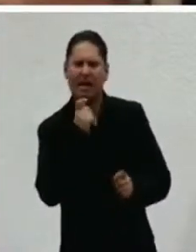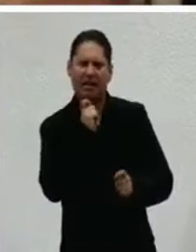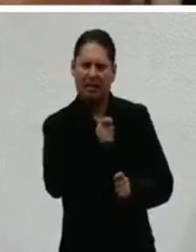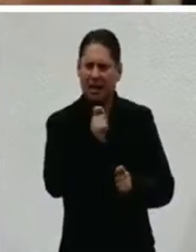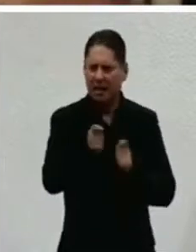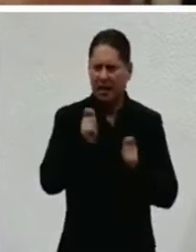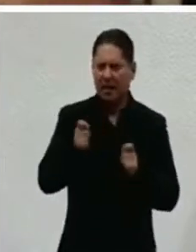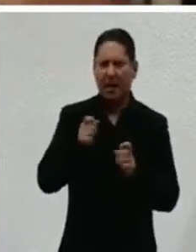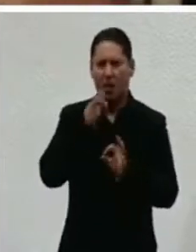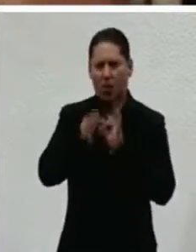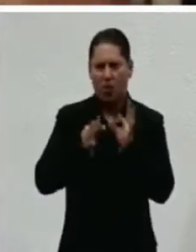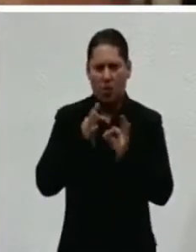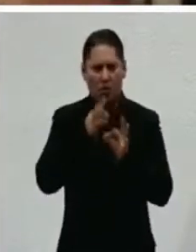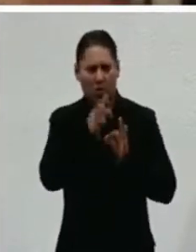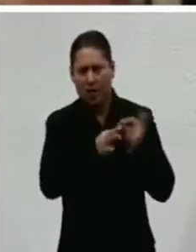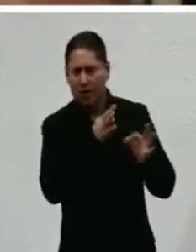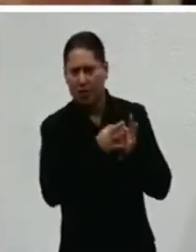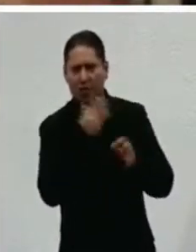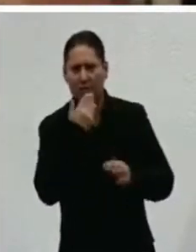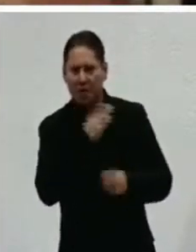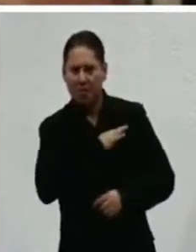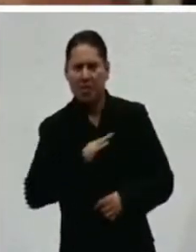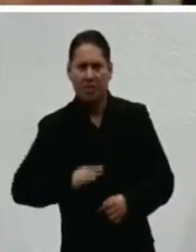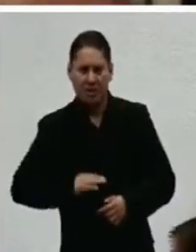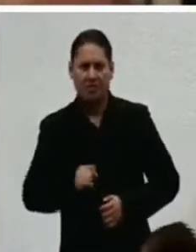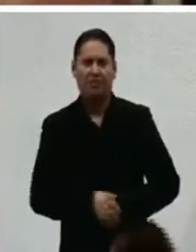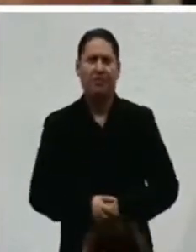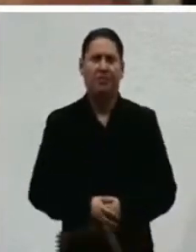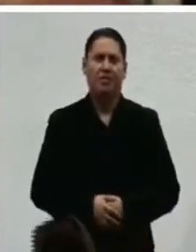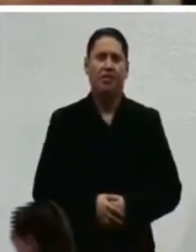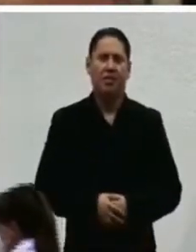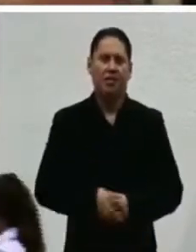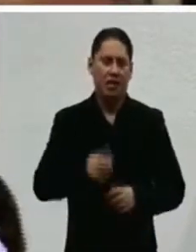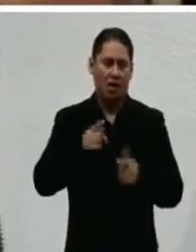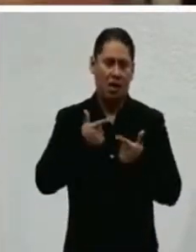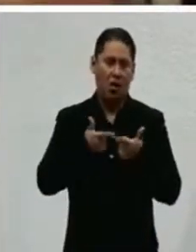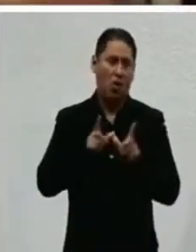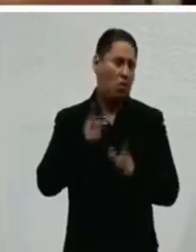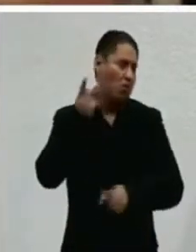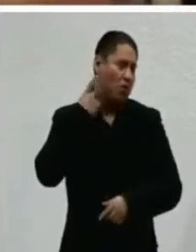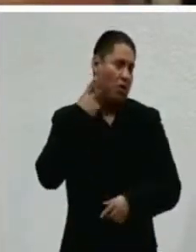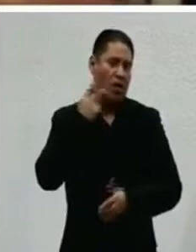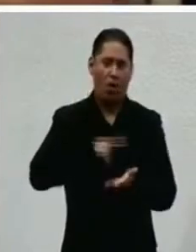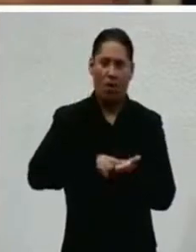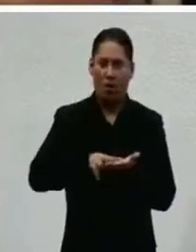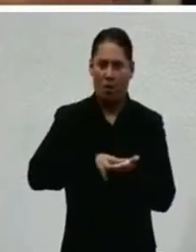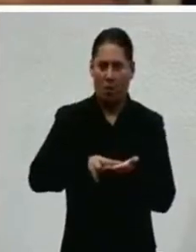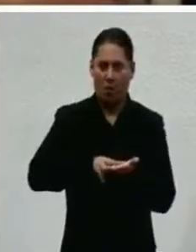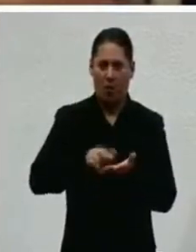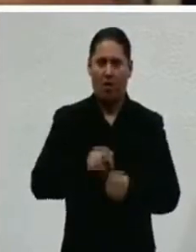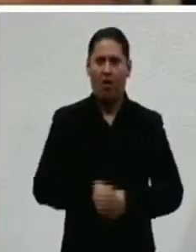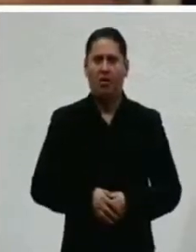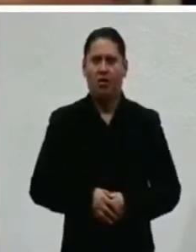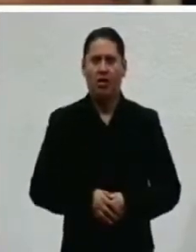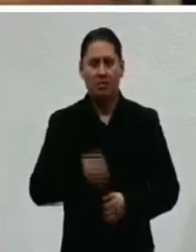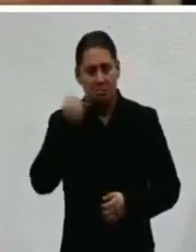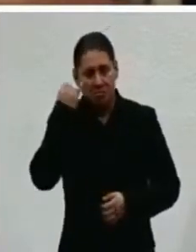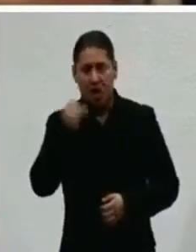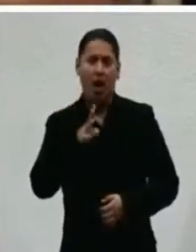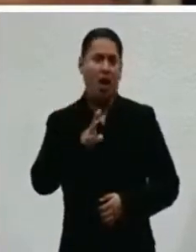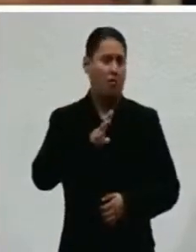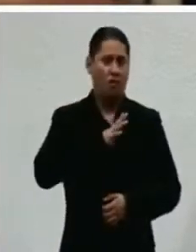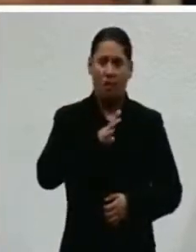toda planificación. En el Partido Verde, consideramos que sin un marco de